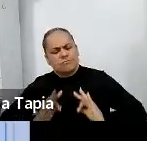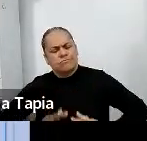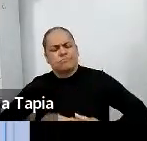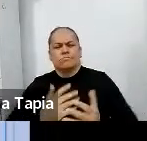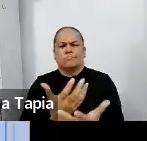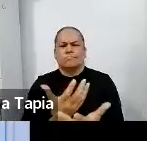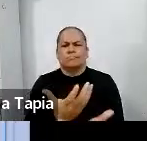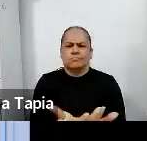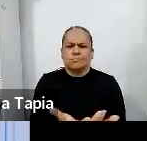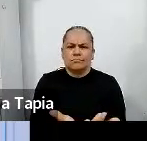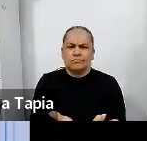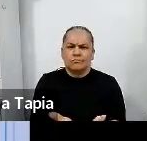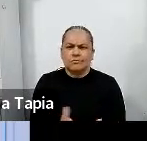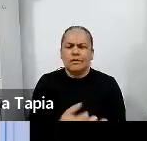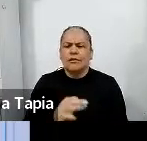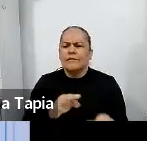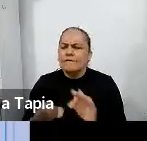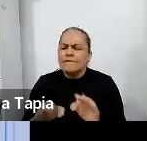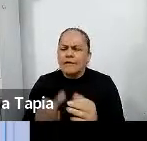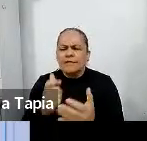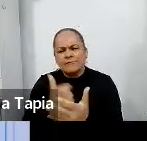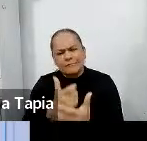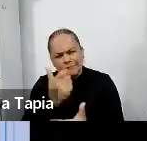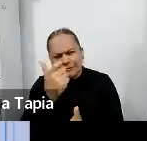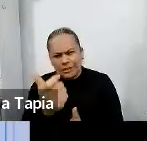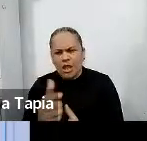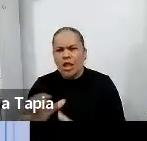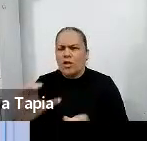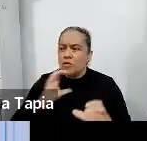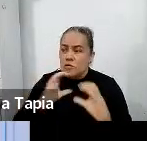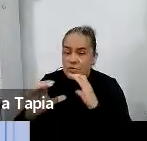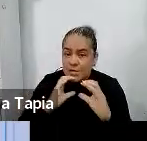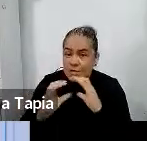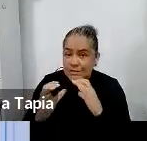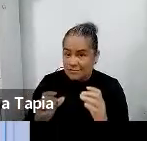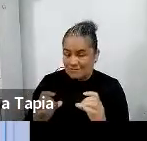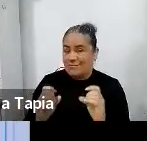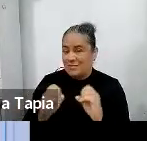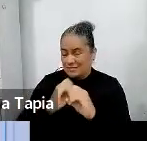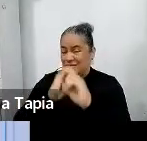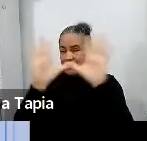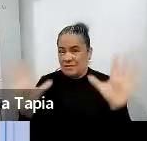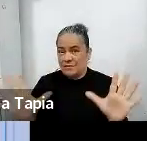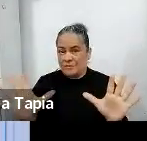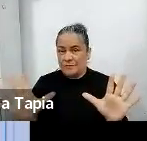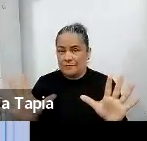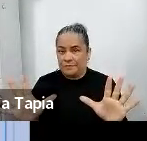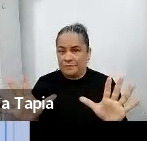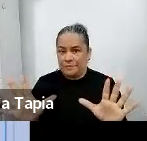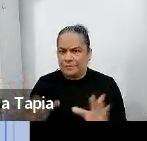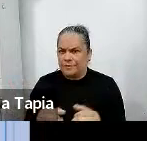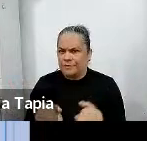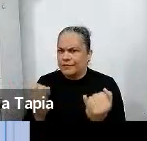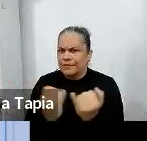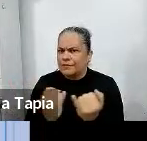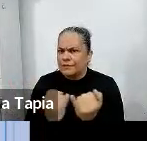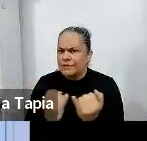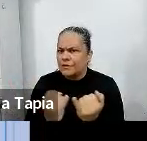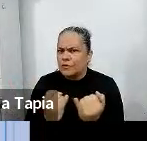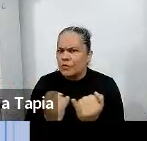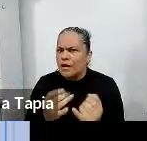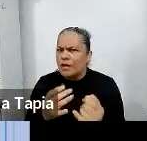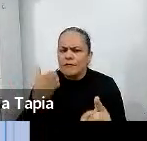por el trabajo realizado, comunicación abierto, ¿sí? Pero también la canalización a los servicios de salud mental,